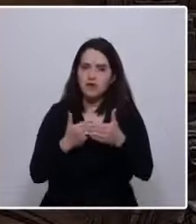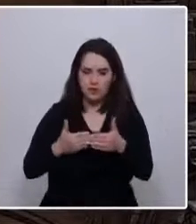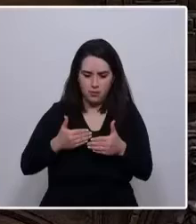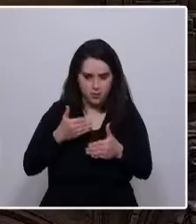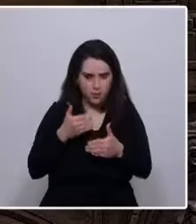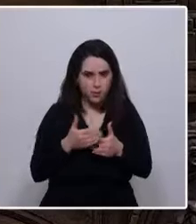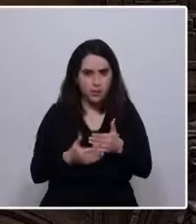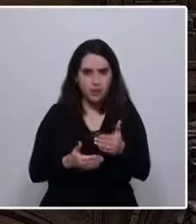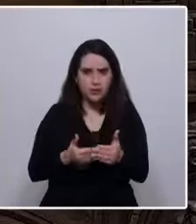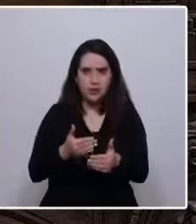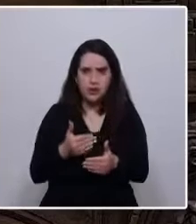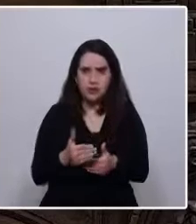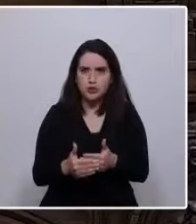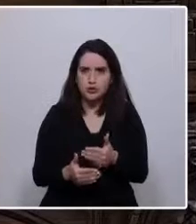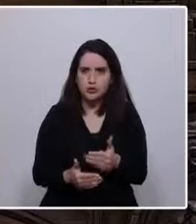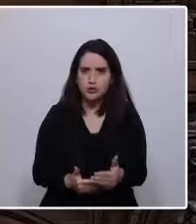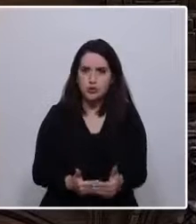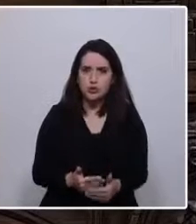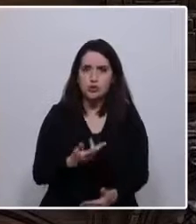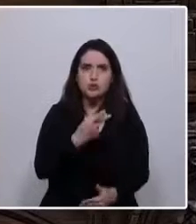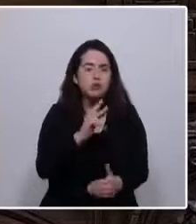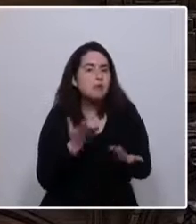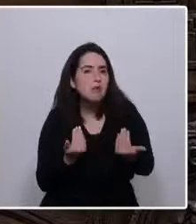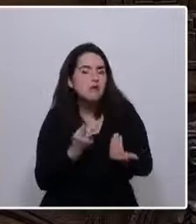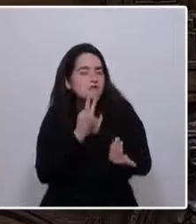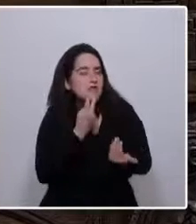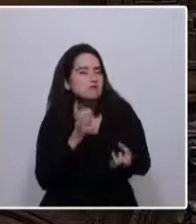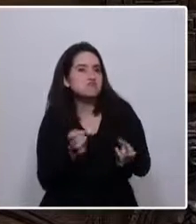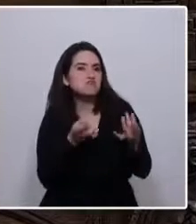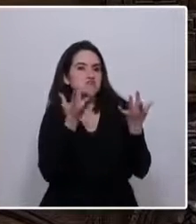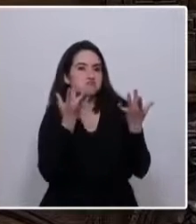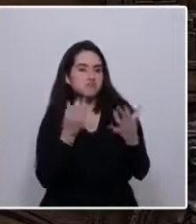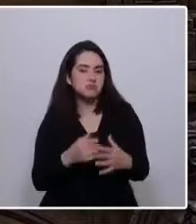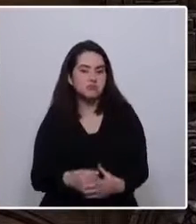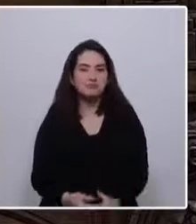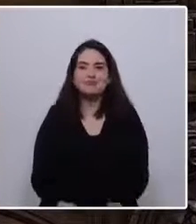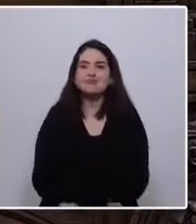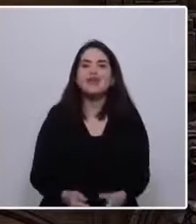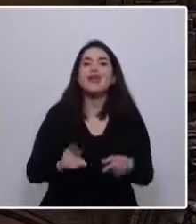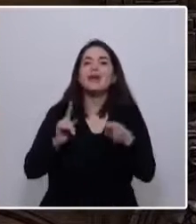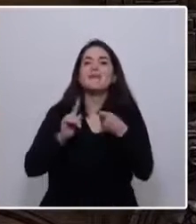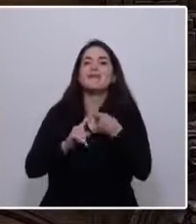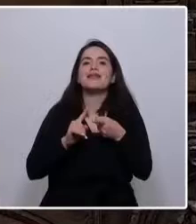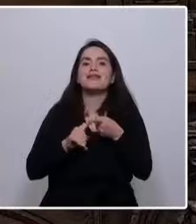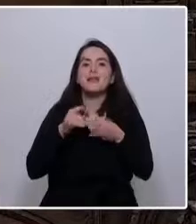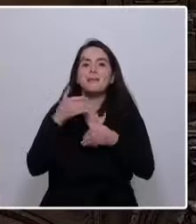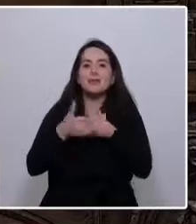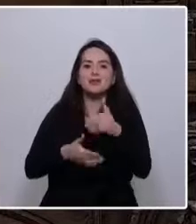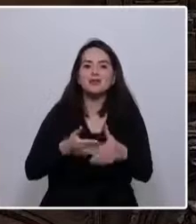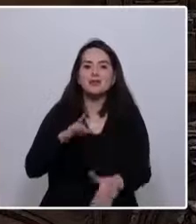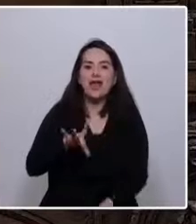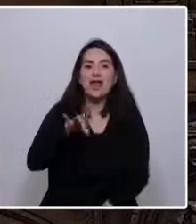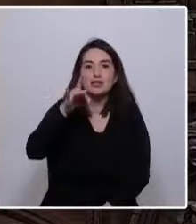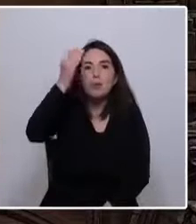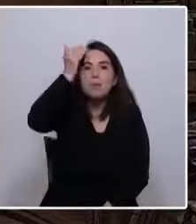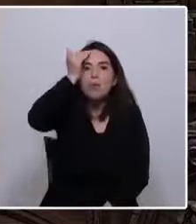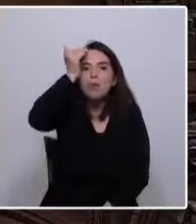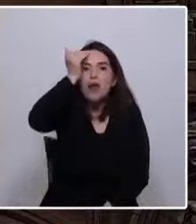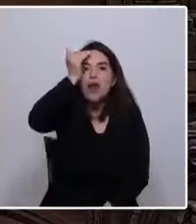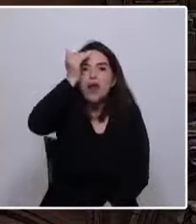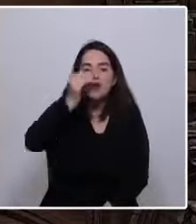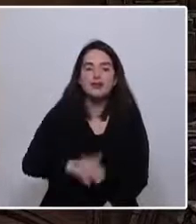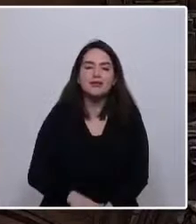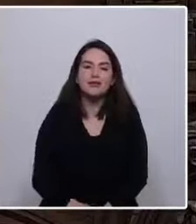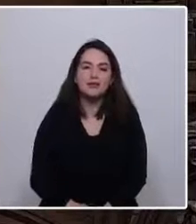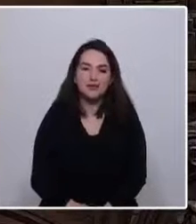consideraban sus expectativas de vida como fuer participar en un proceso de elección popular para